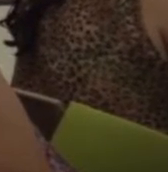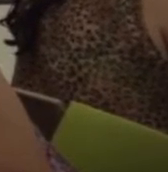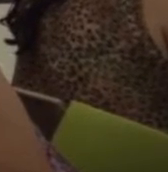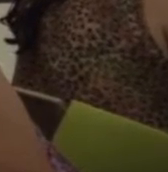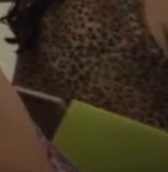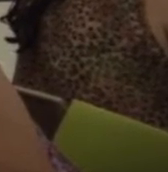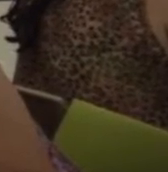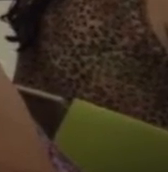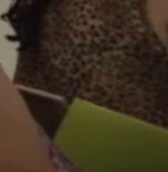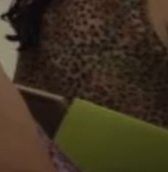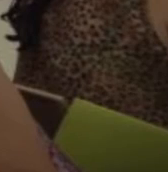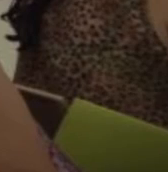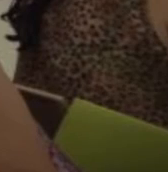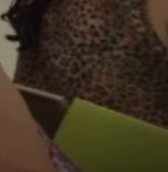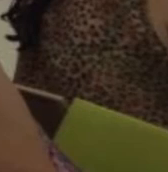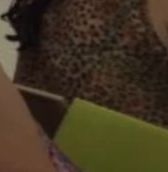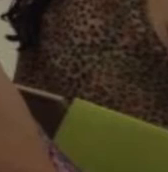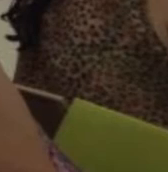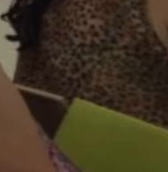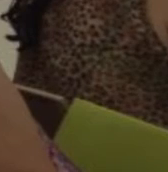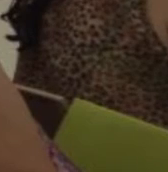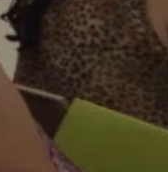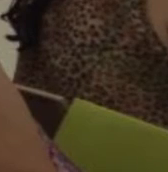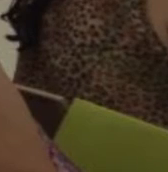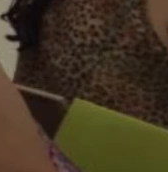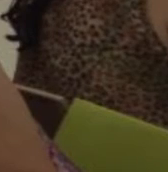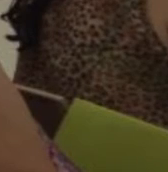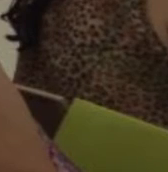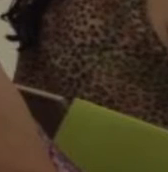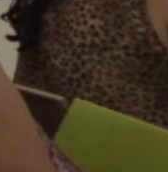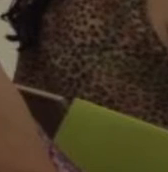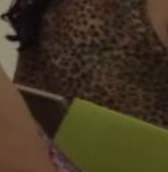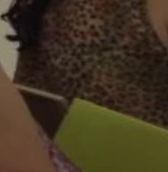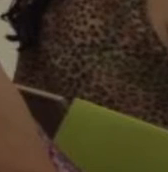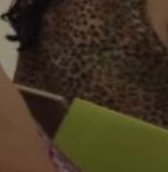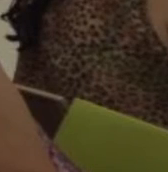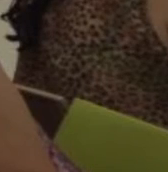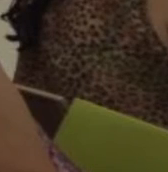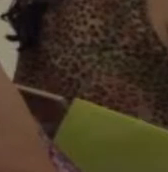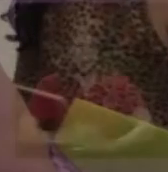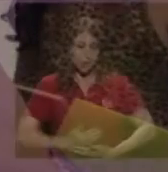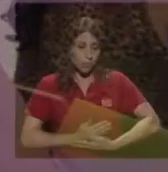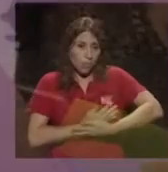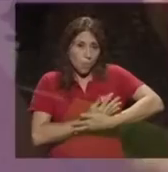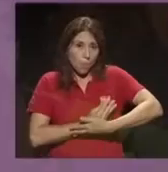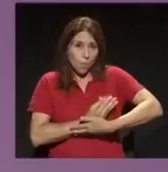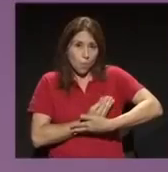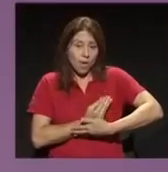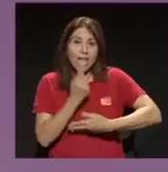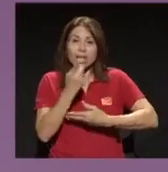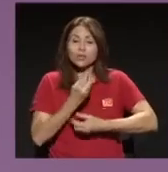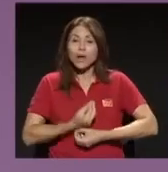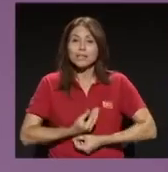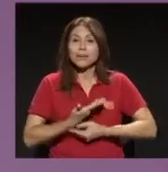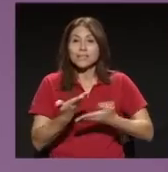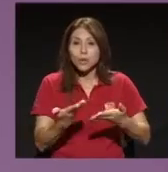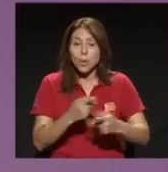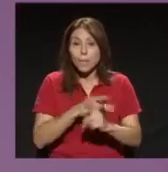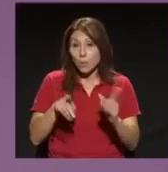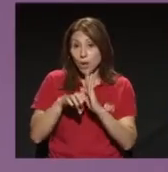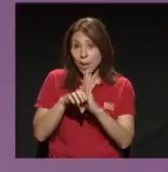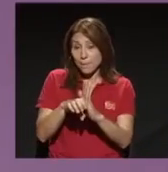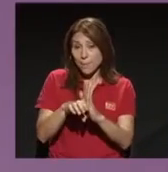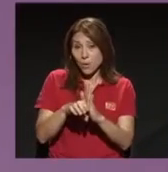entonces lo de lo de mandar en público es una expresión pero por ejemplo en el ámbito laboral